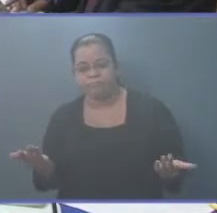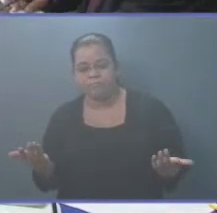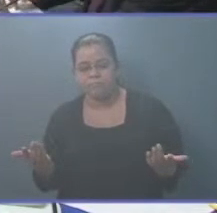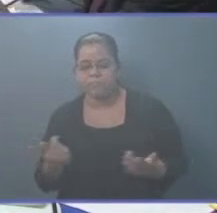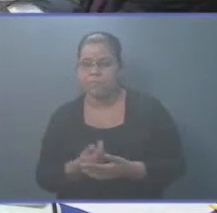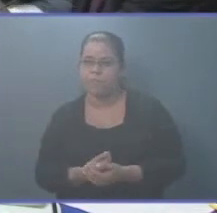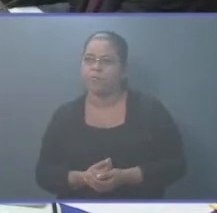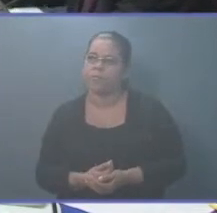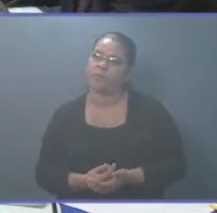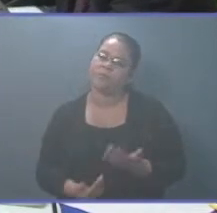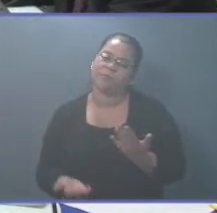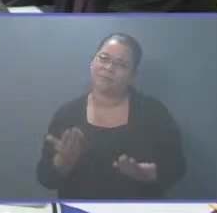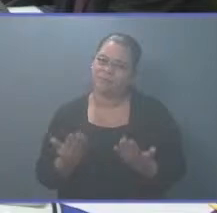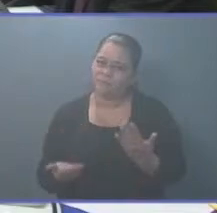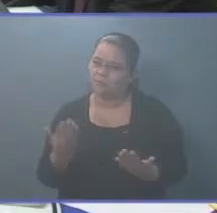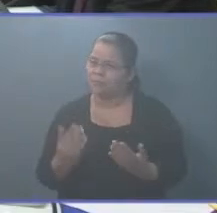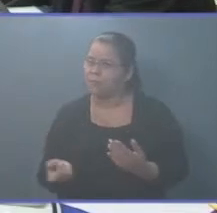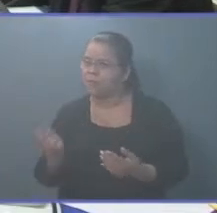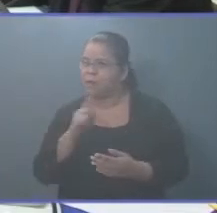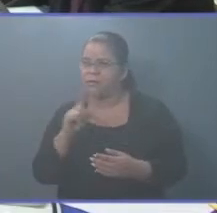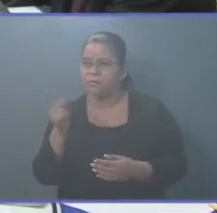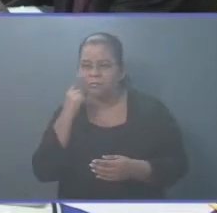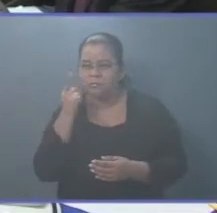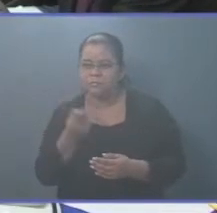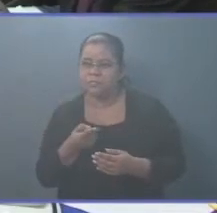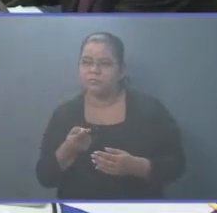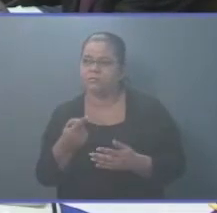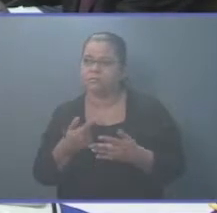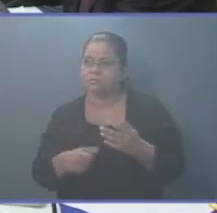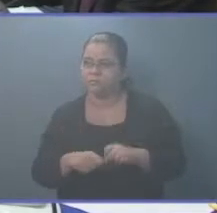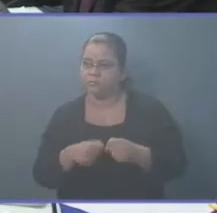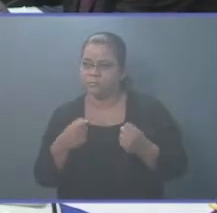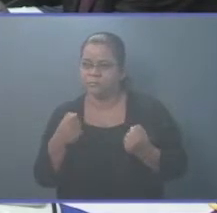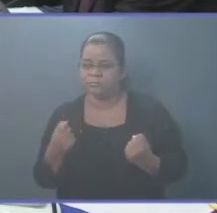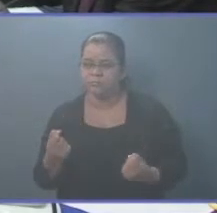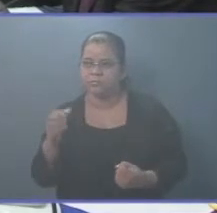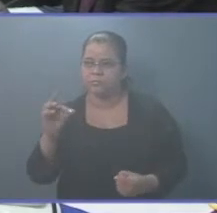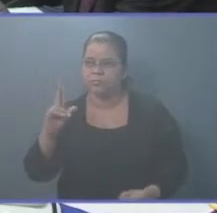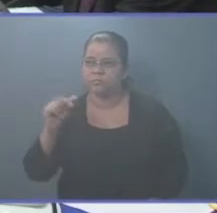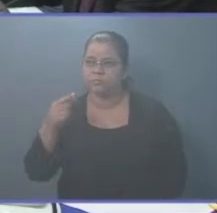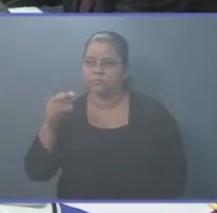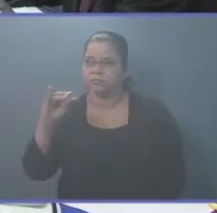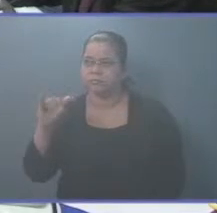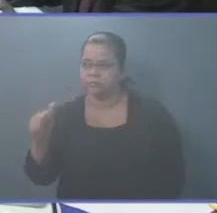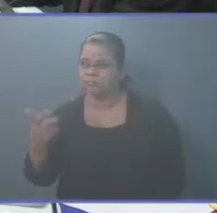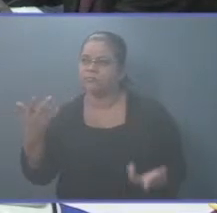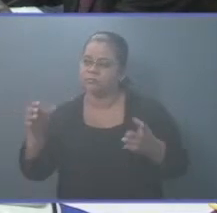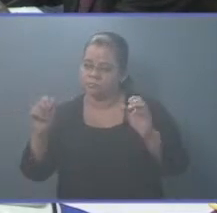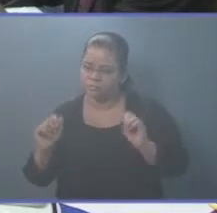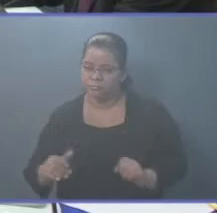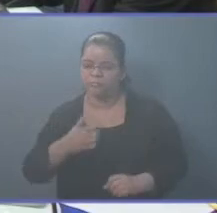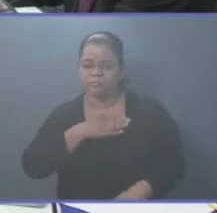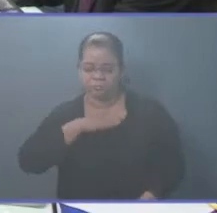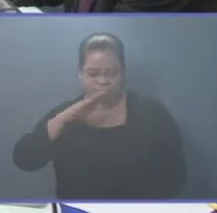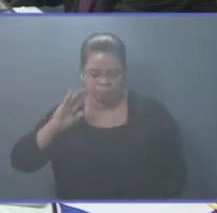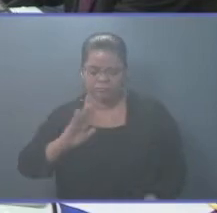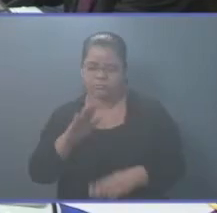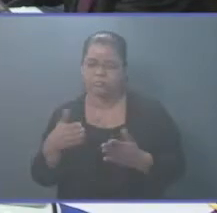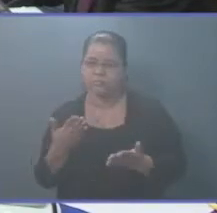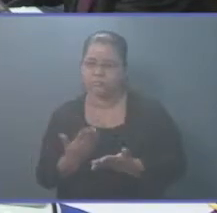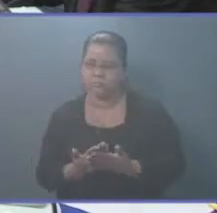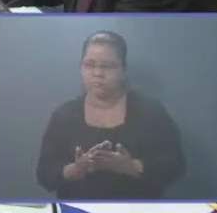si se omitiera la parte de la detención en flagrancia, pues también se considera que cumple el objetivo, ¿verdad?, que